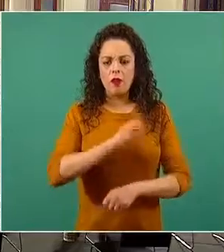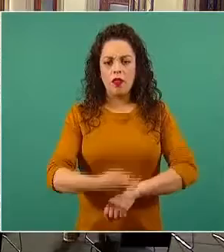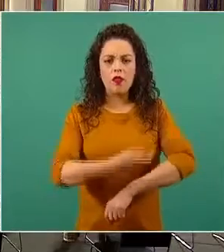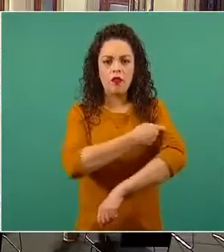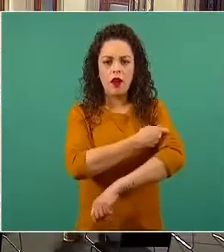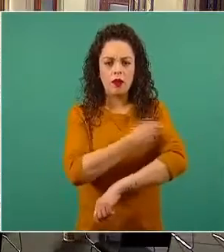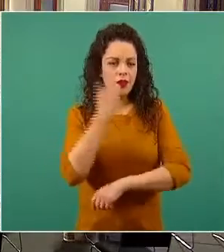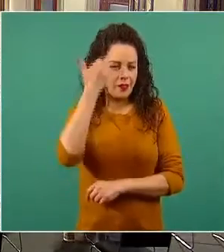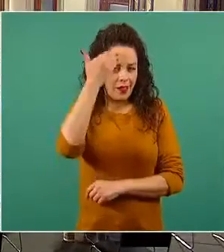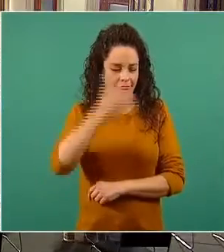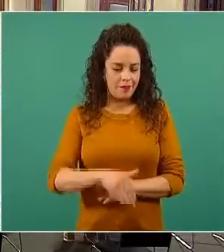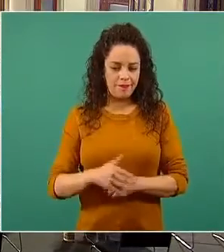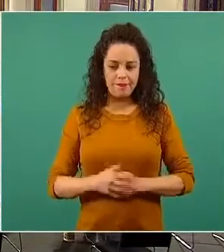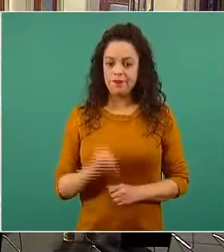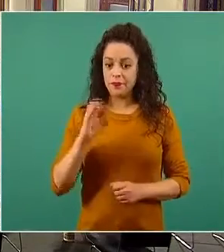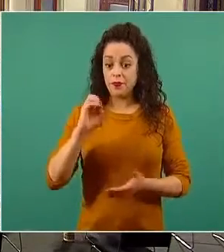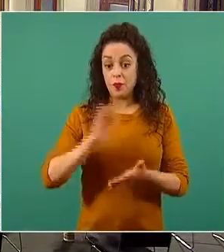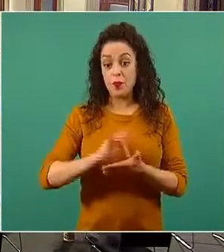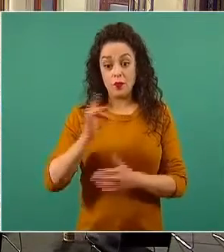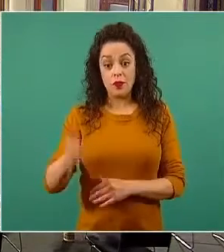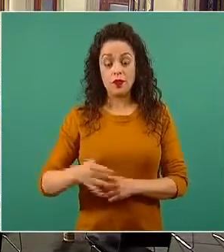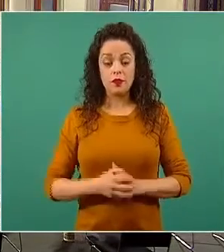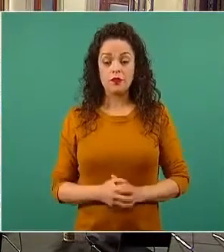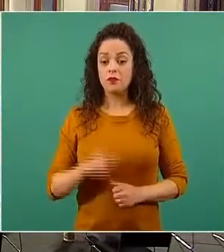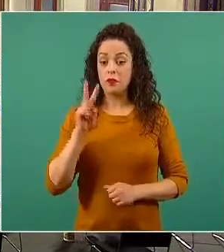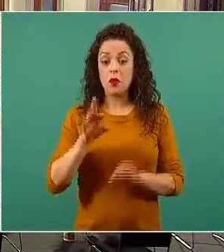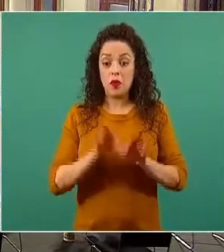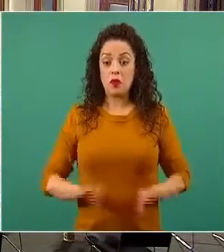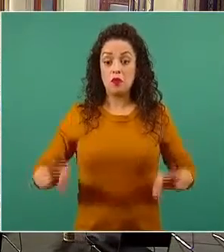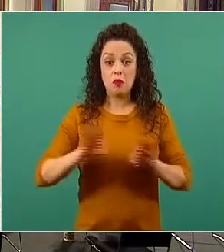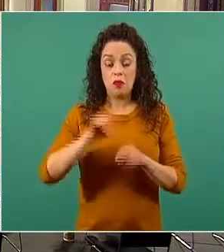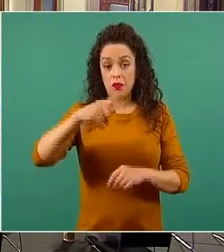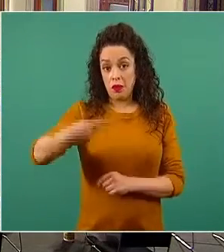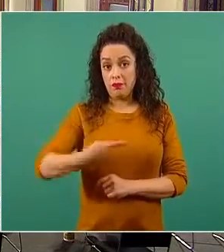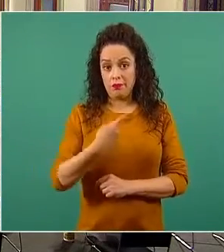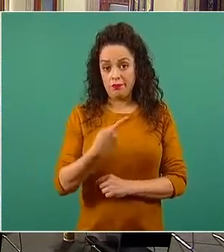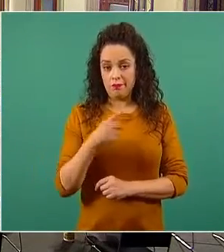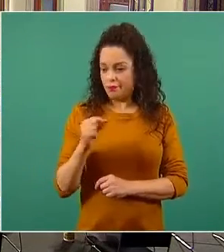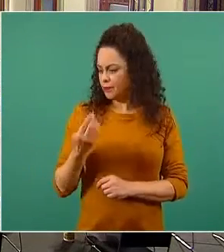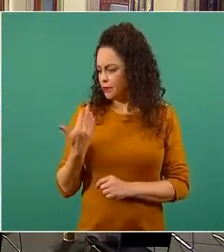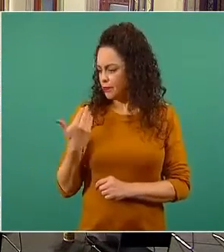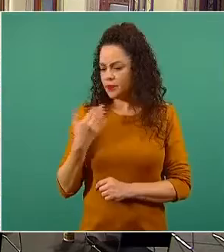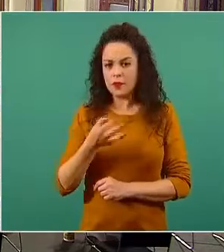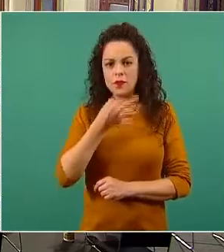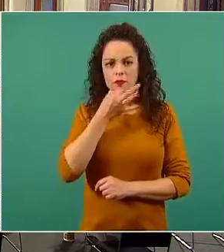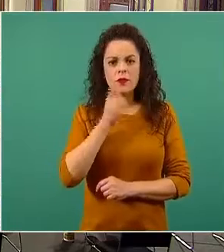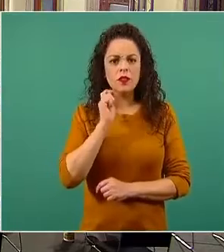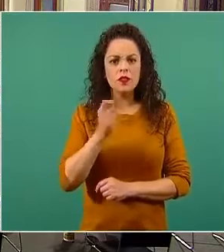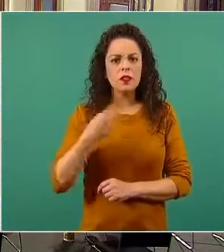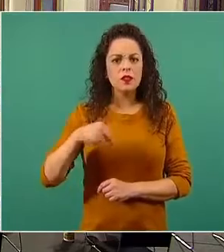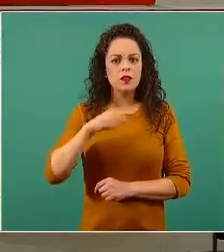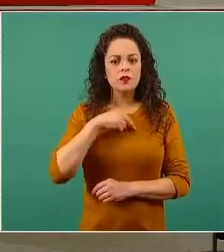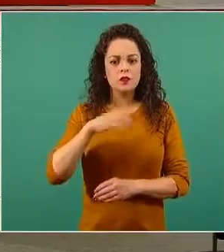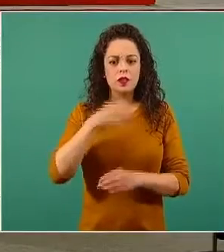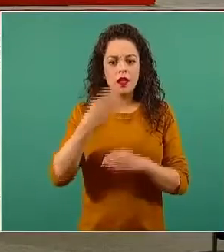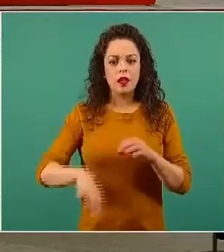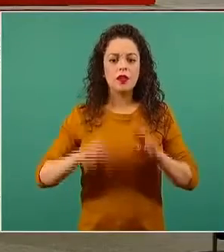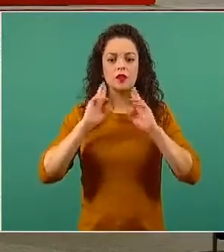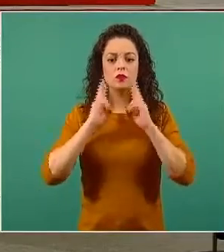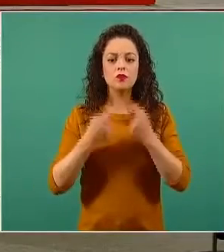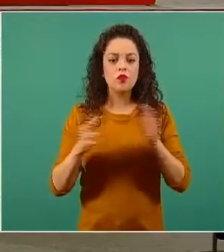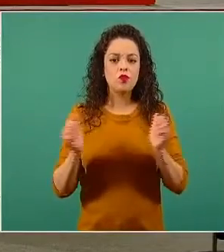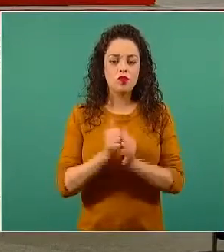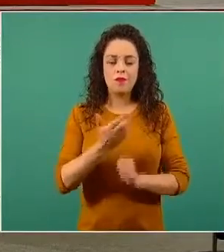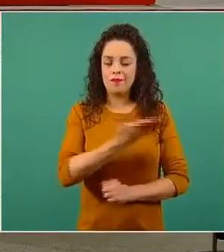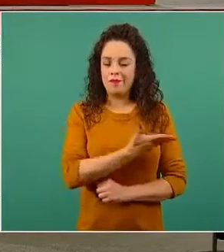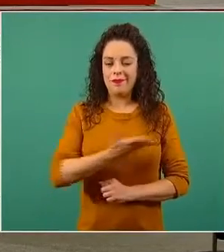no, muchas gracias. La pregunta es muy relevante. Justo hace unos minutos estábamos terminando la reunión con el